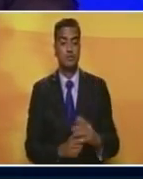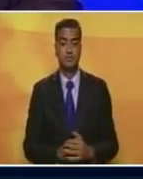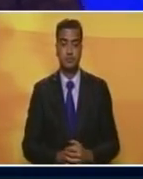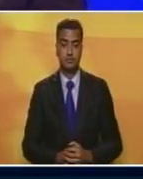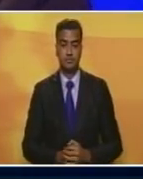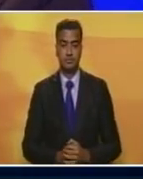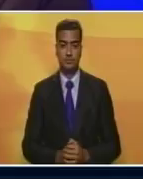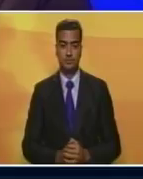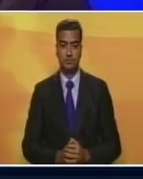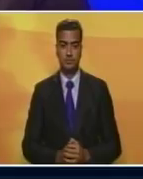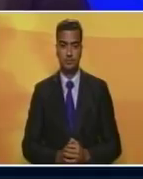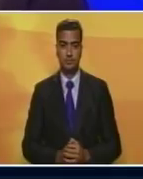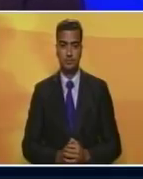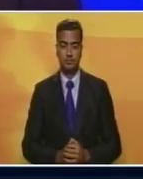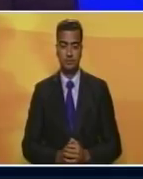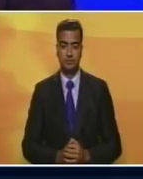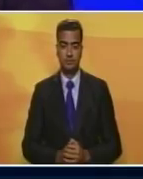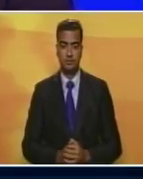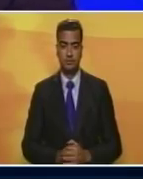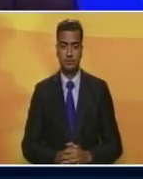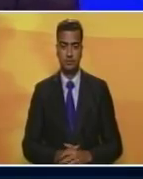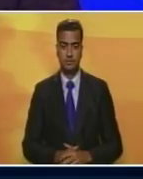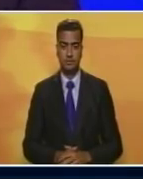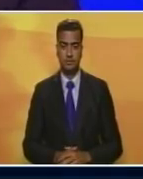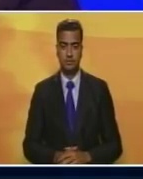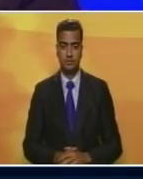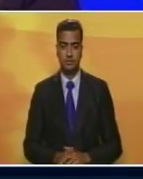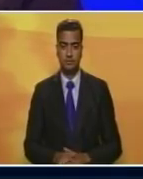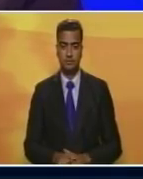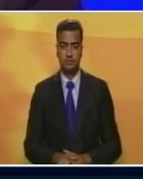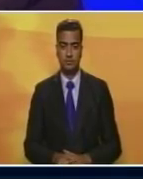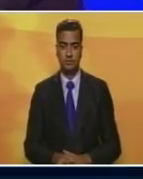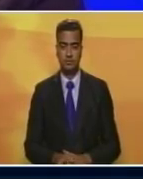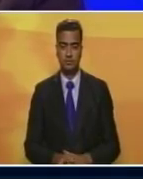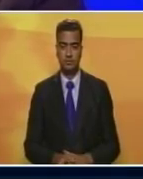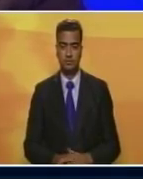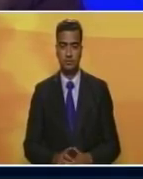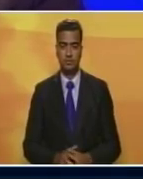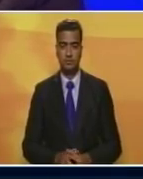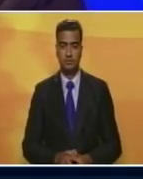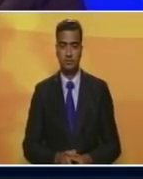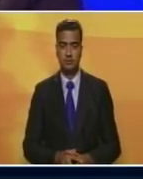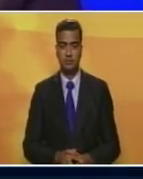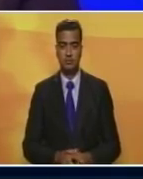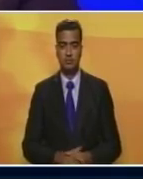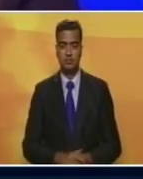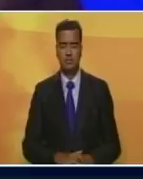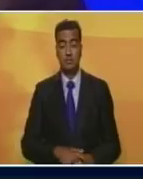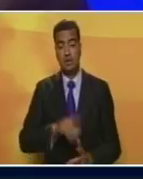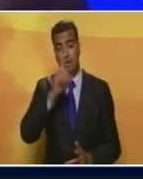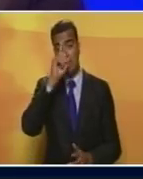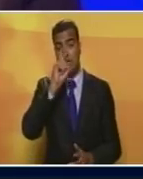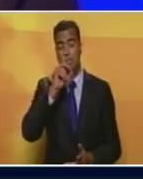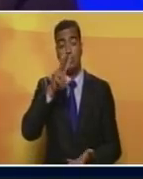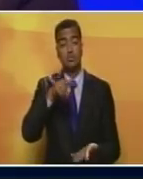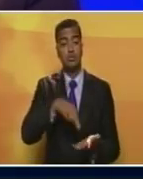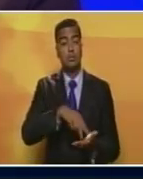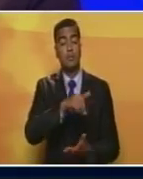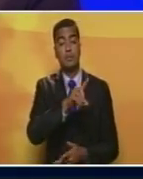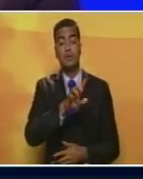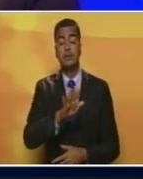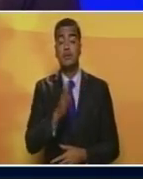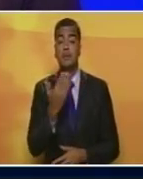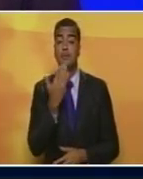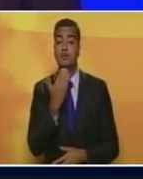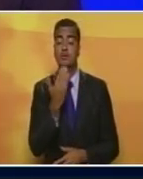la firma de los primeros acuerdos de la mesa de diálogo. Rojas se negó que el adelanto de las elecciones haya sido un factor que afectase el diálogo,